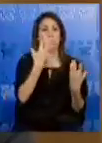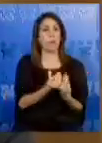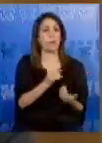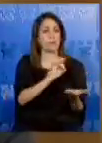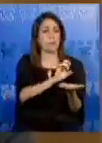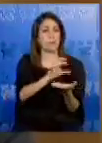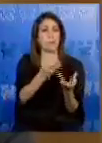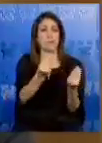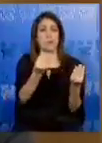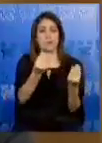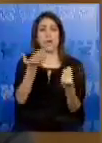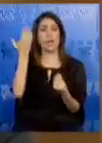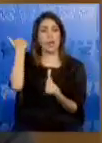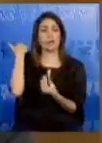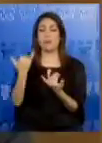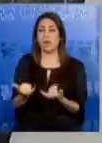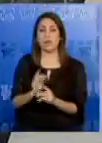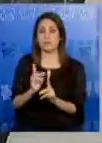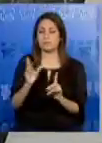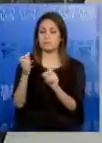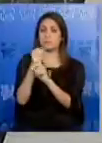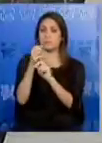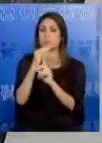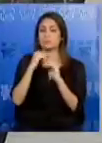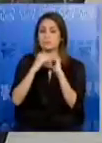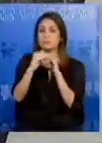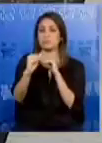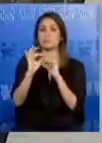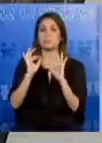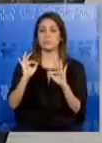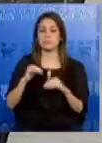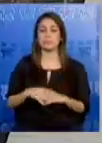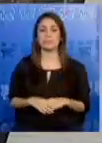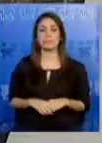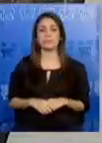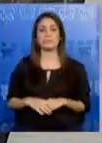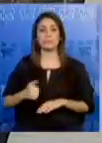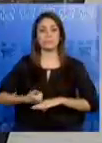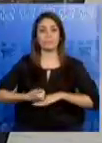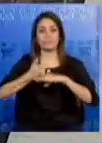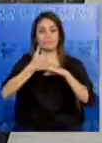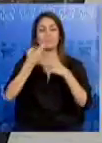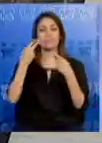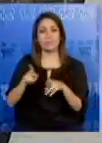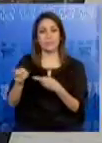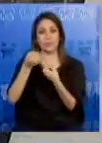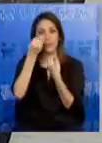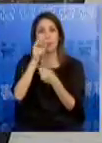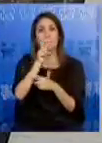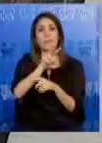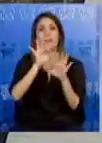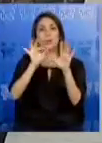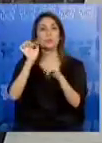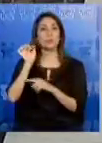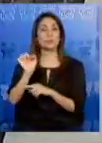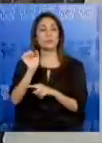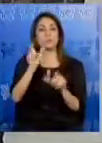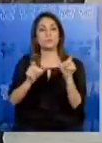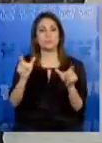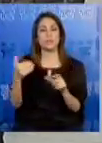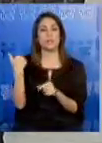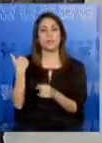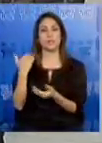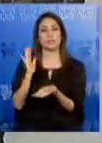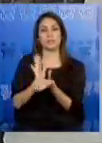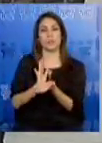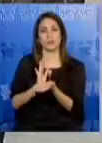aumente la pobreza, y lo hemos conseguido. Según los datos presentados por las autoridades, también cerca de 28 mil personas se han beneficiado del seguro